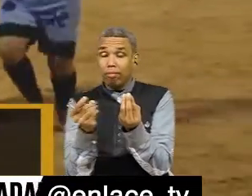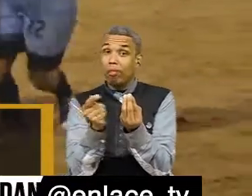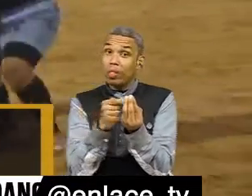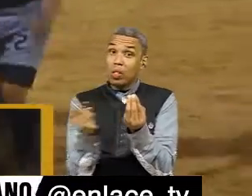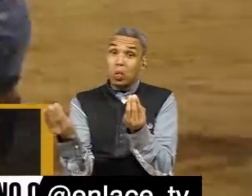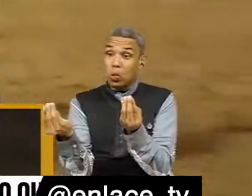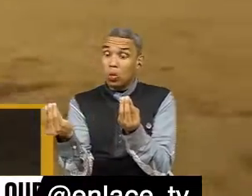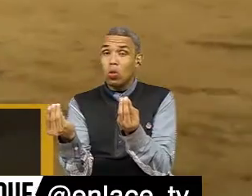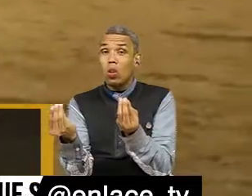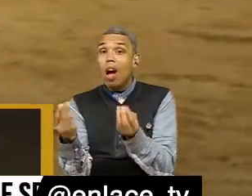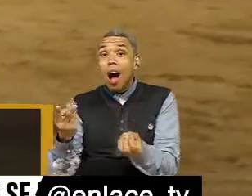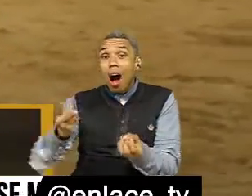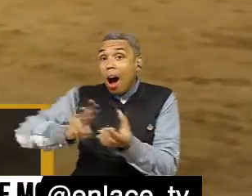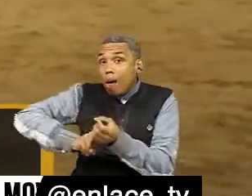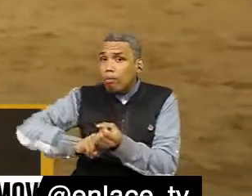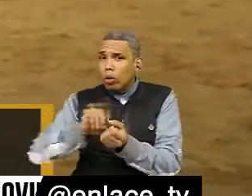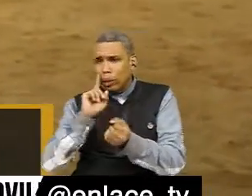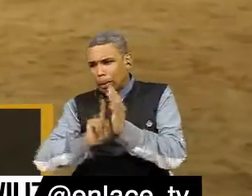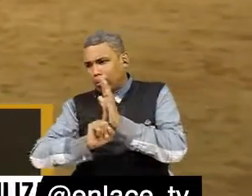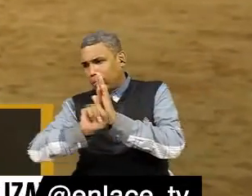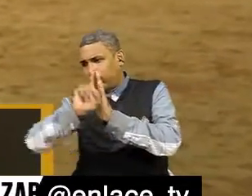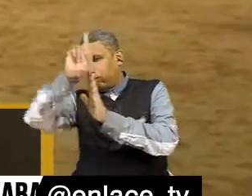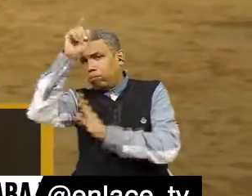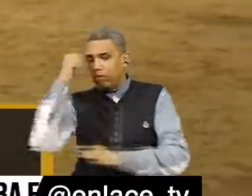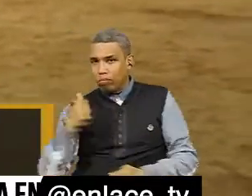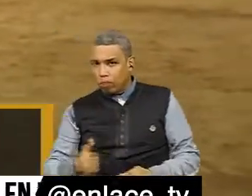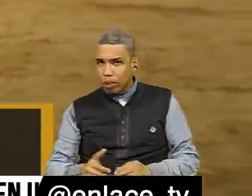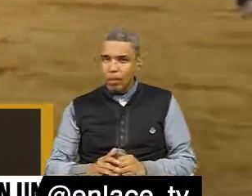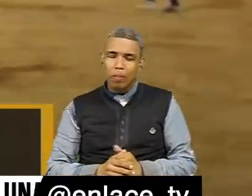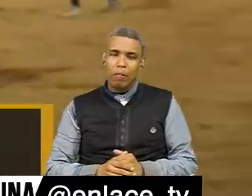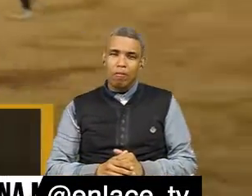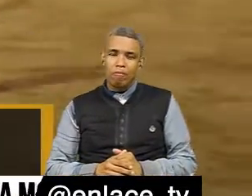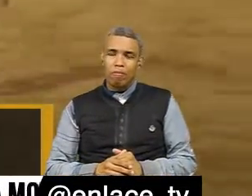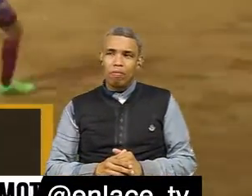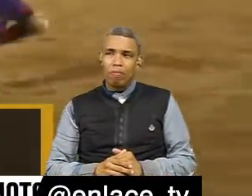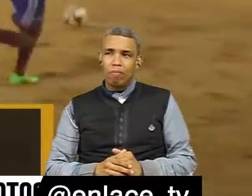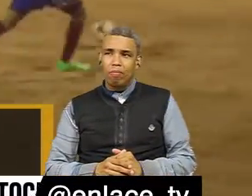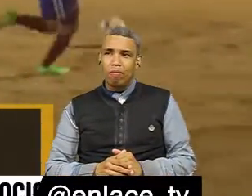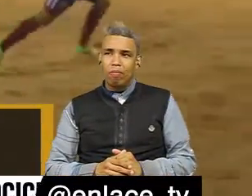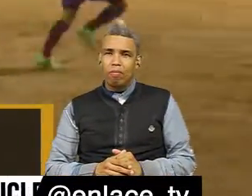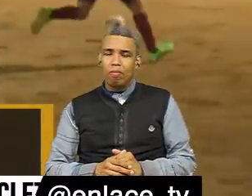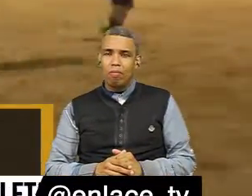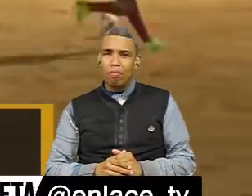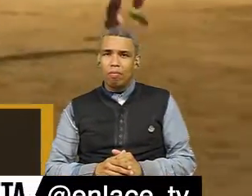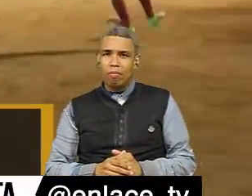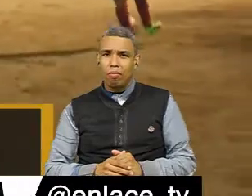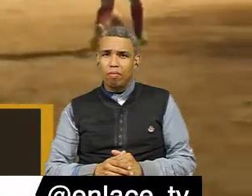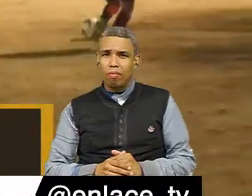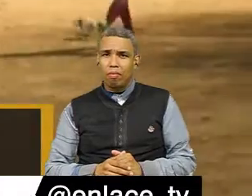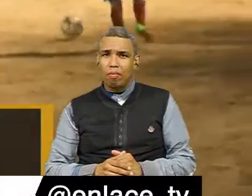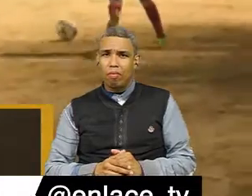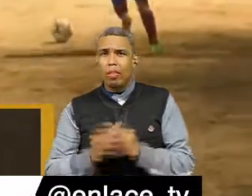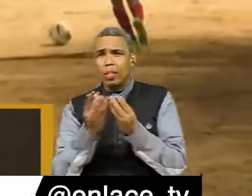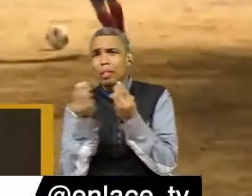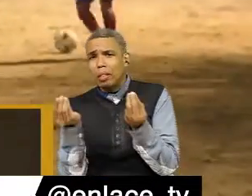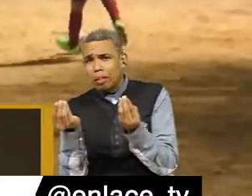en la rama mayores. Y bueno, también es importante y aprovecho la oportunidad, en la categoría sub-16 también estamos